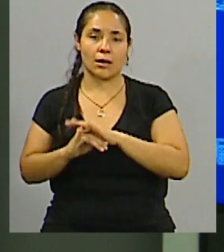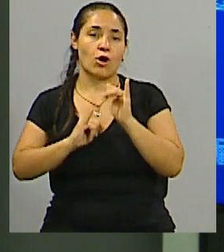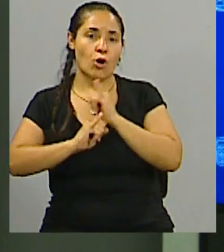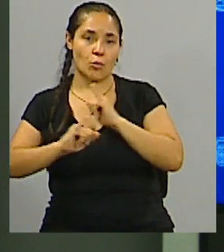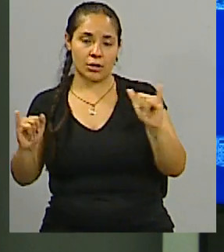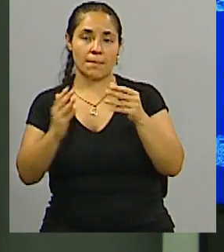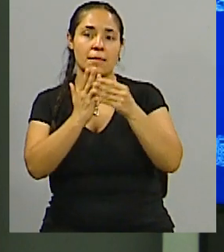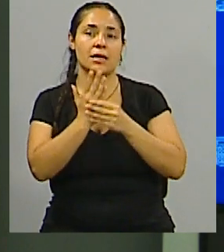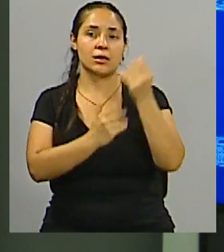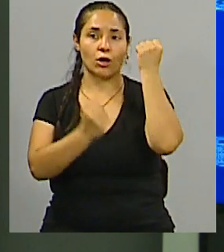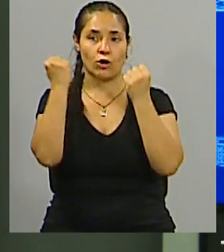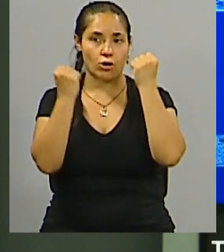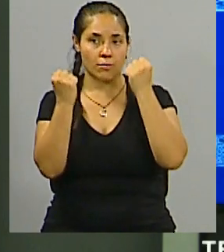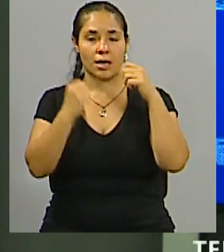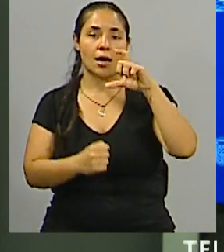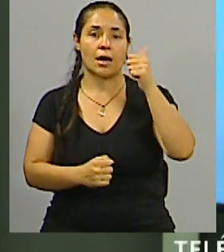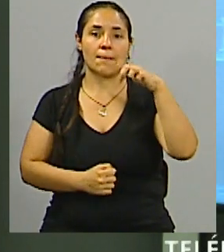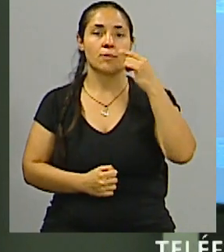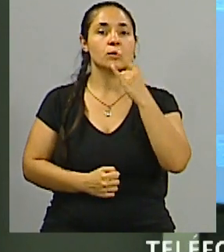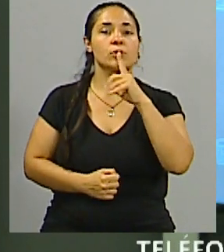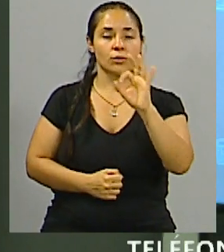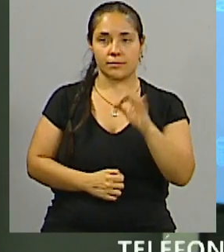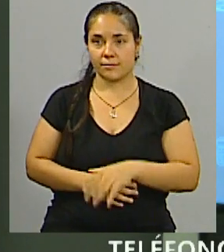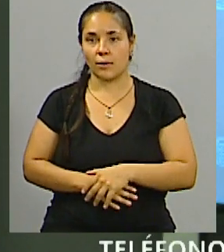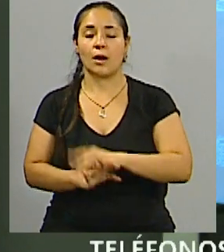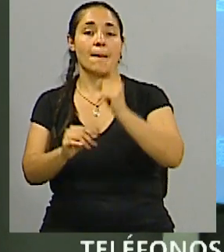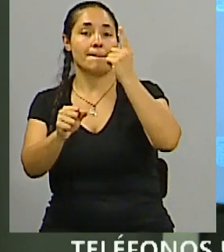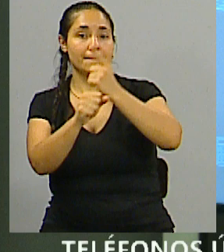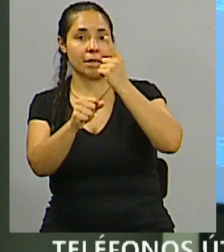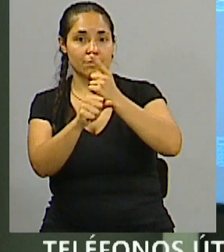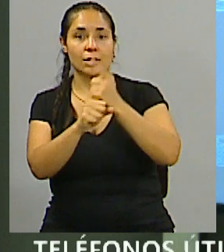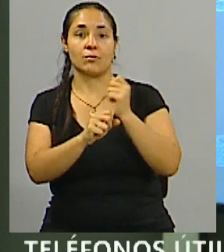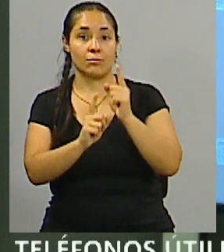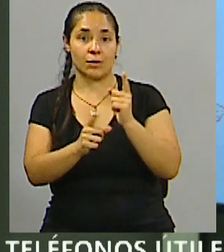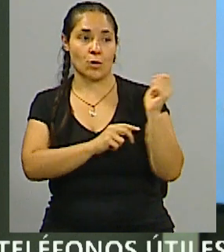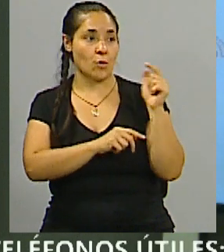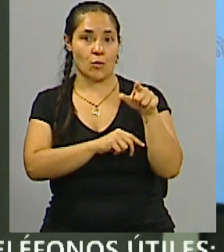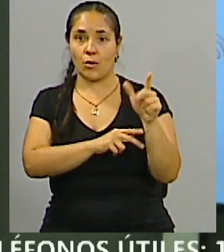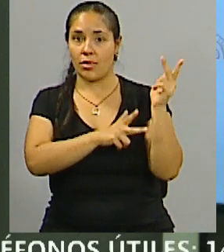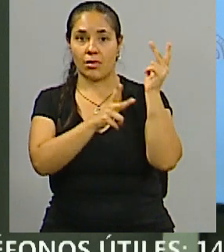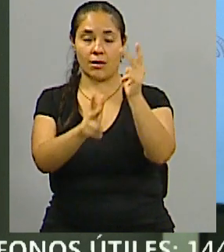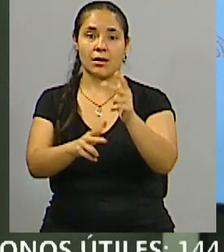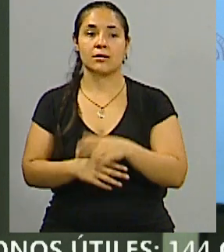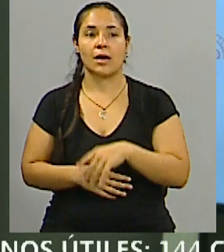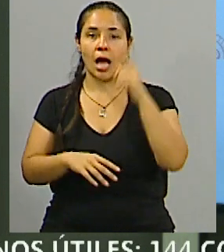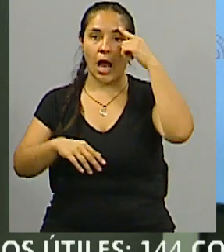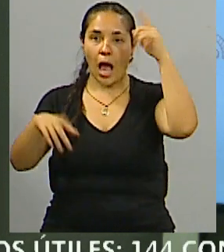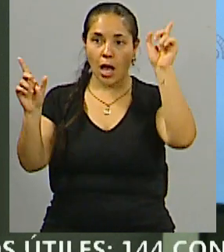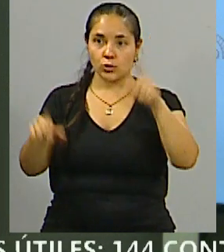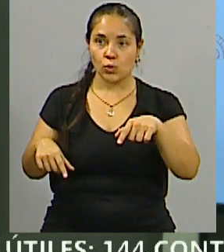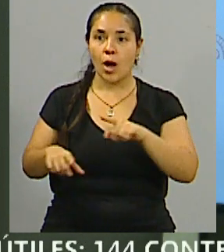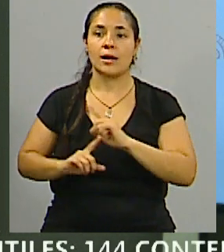ministro de Economía, Luis Caputo. Bueno, en primer lugar, y acabas de decirlo vos, no es casual que